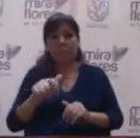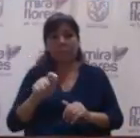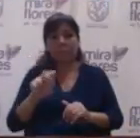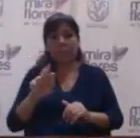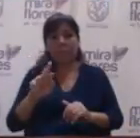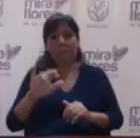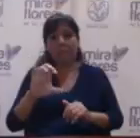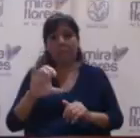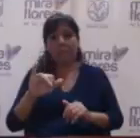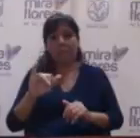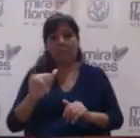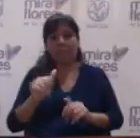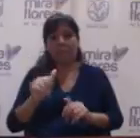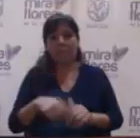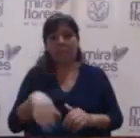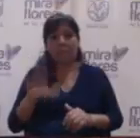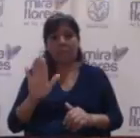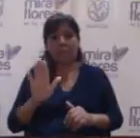Río Jiménez de Olavide.